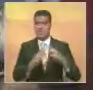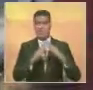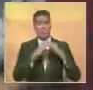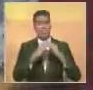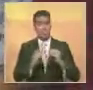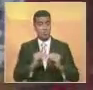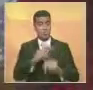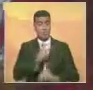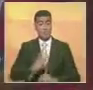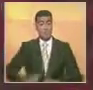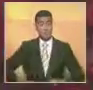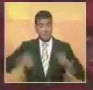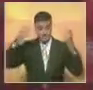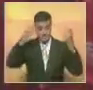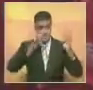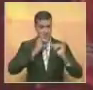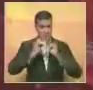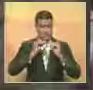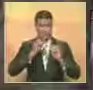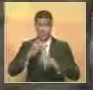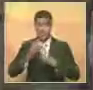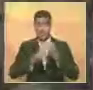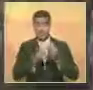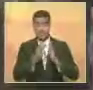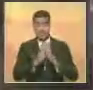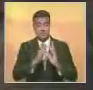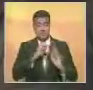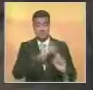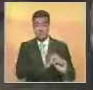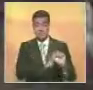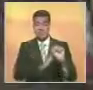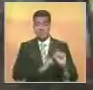a comprometerse en la difusión aplicación y reforzamiento del mensaje